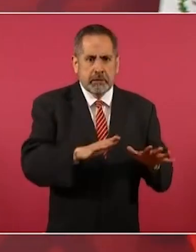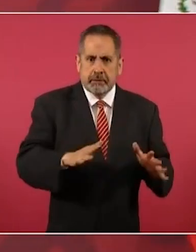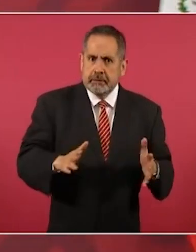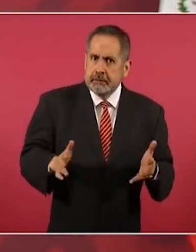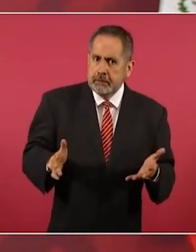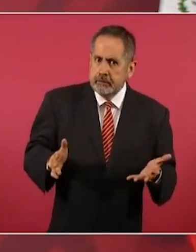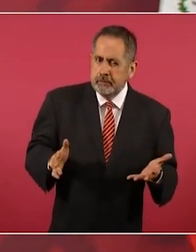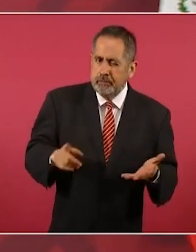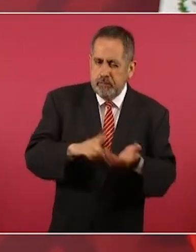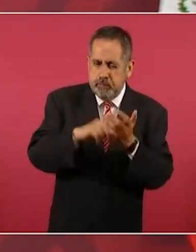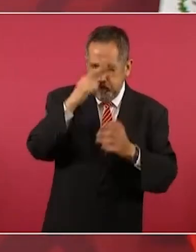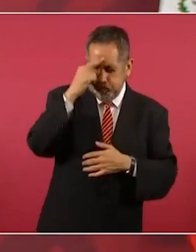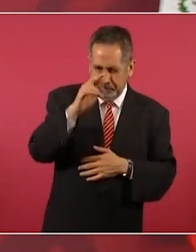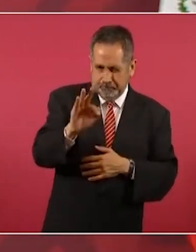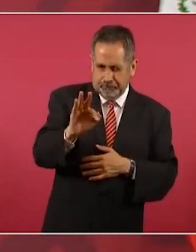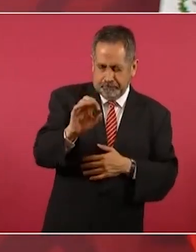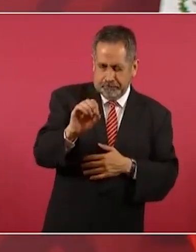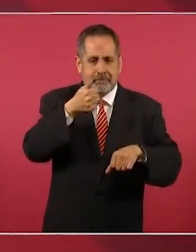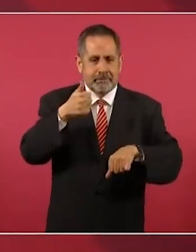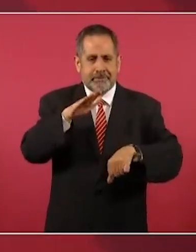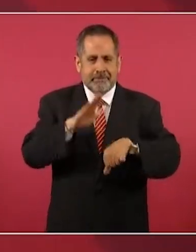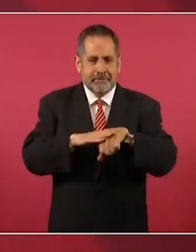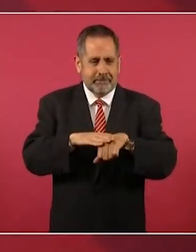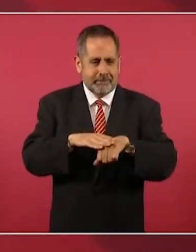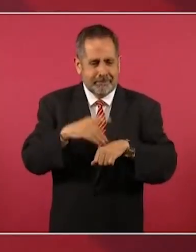con el Fobaproa.